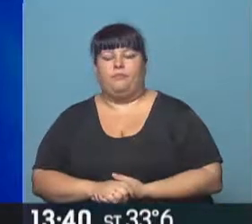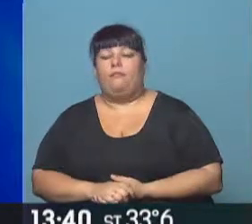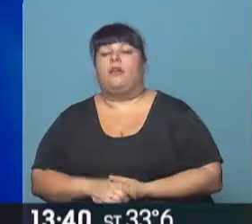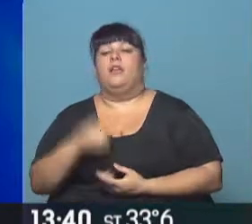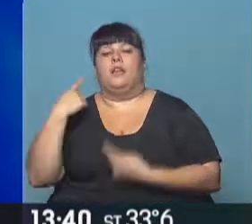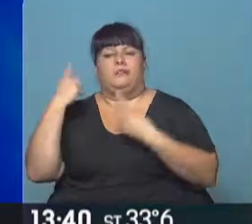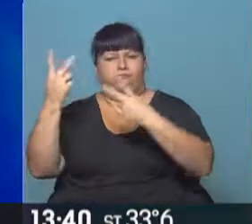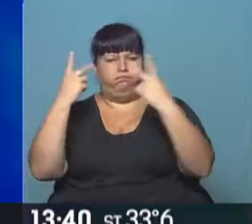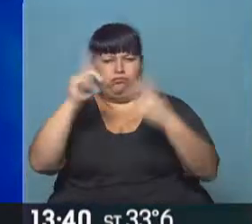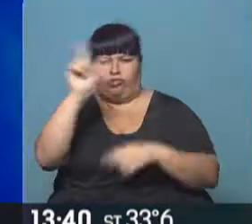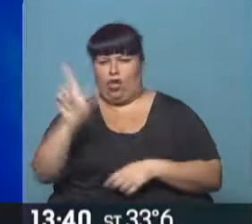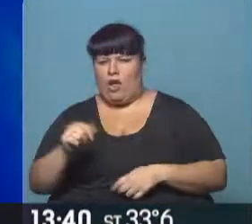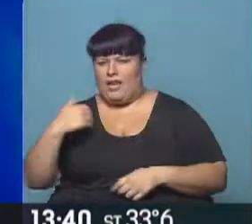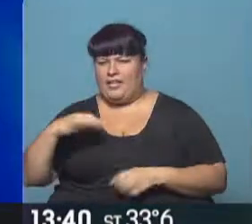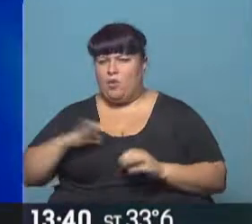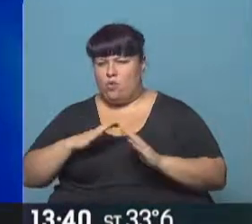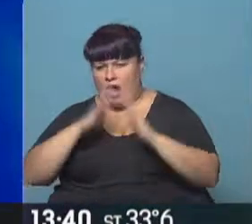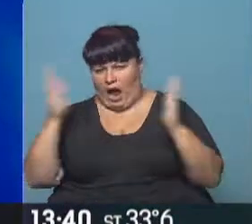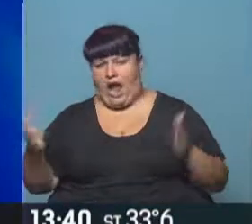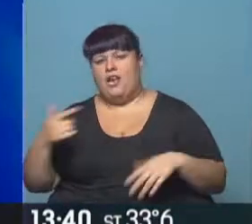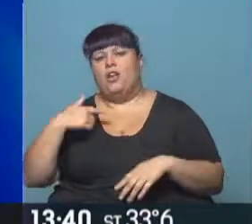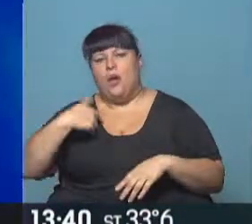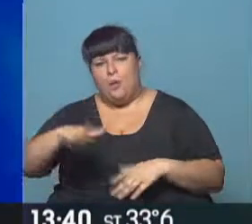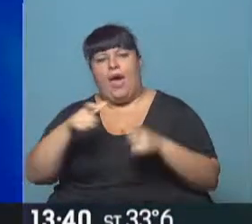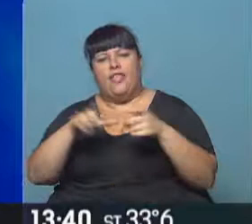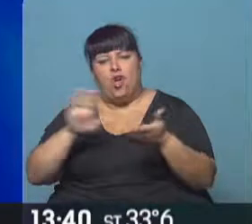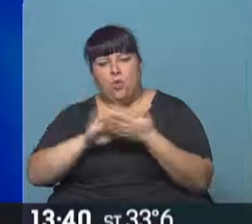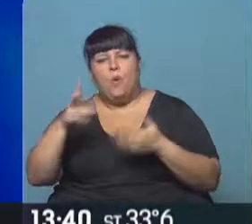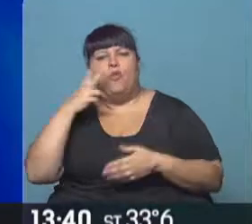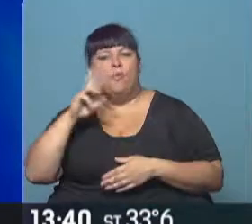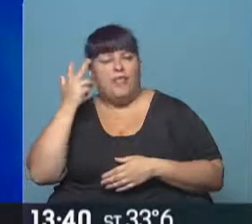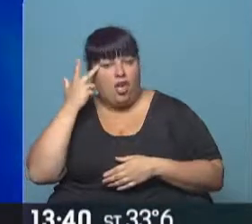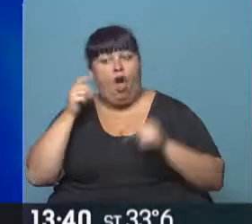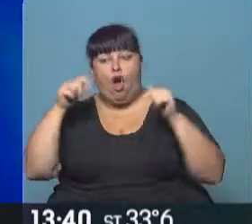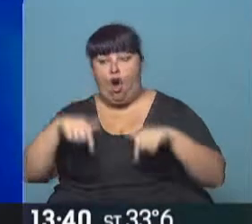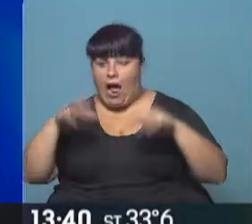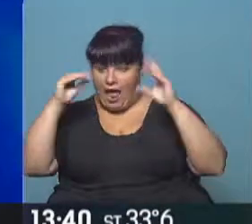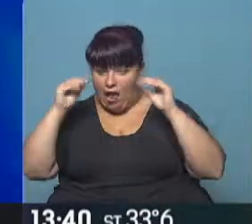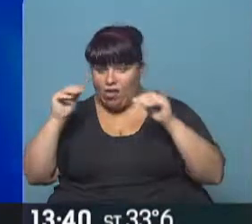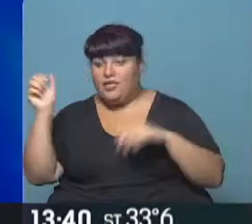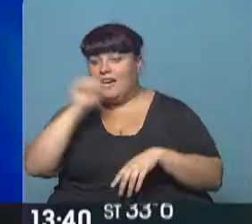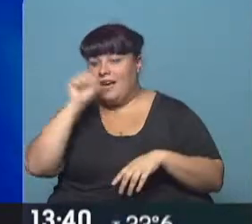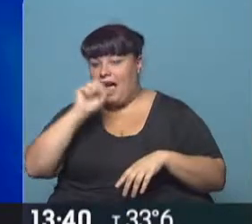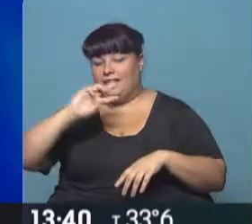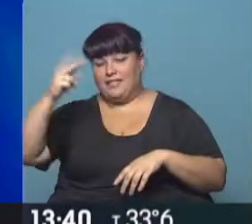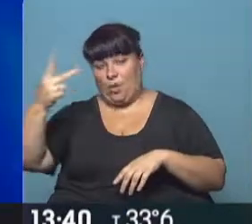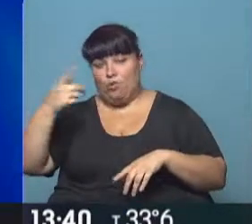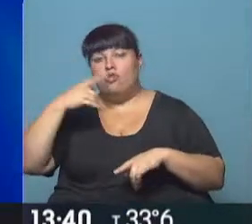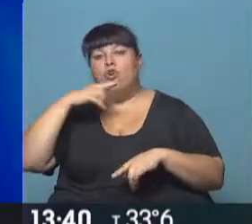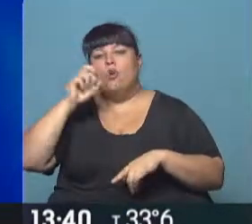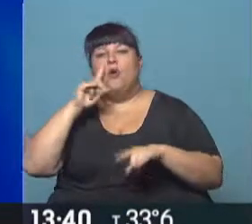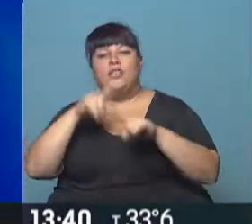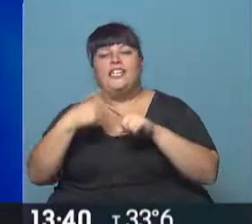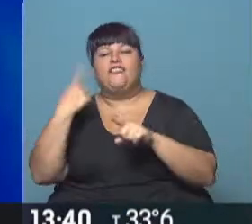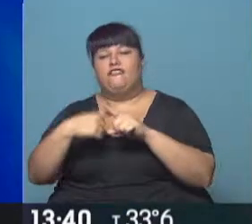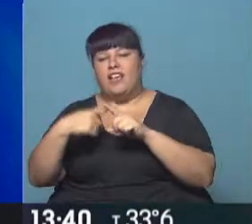Vienen de recorrer todo el país durante todo el año, tienen promesa de nuevo disco en el 2018 y hoy a la noche hacen su segundo Vorterix para